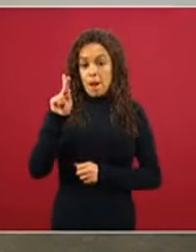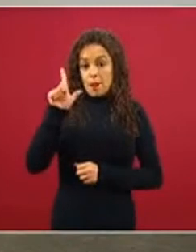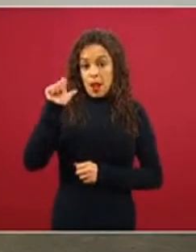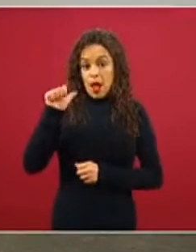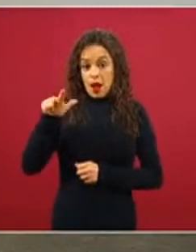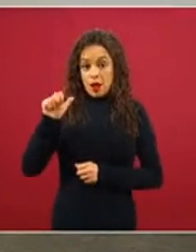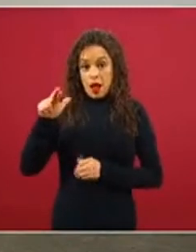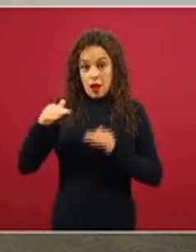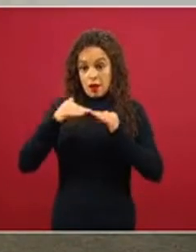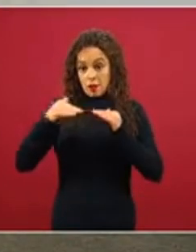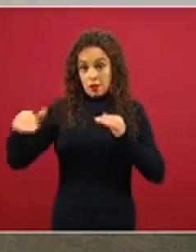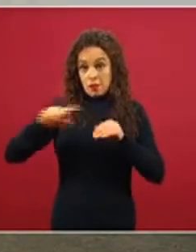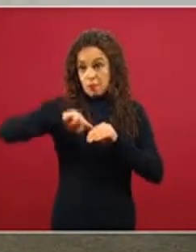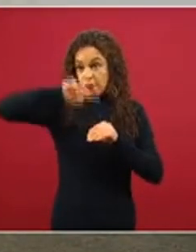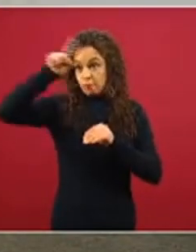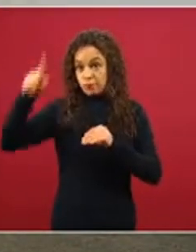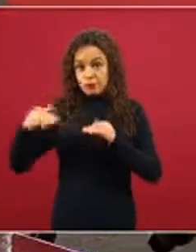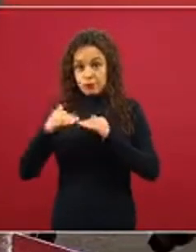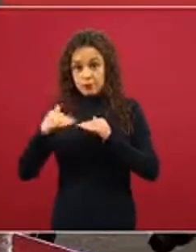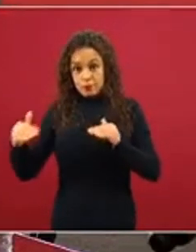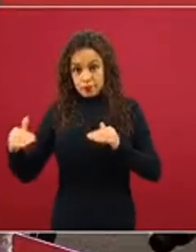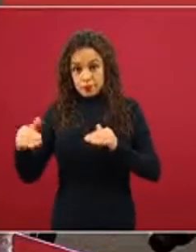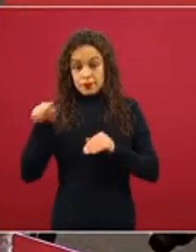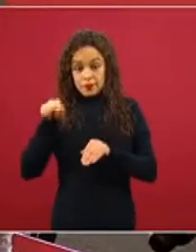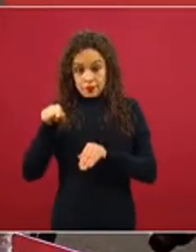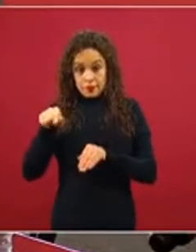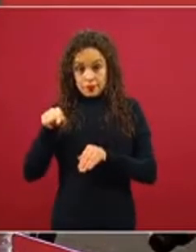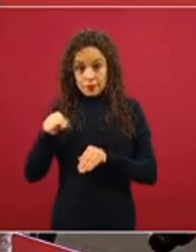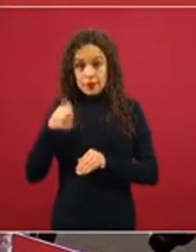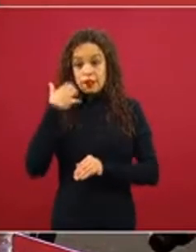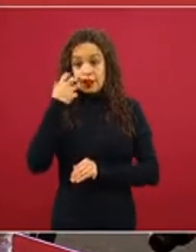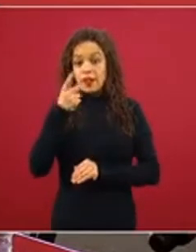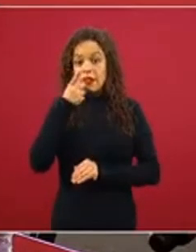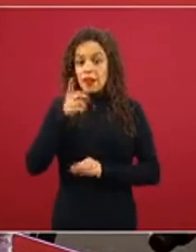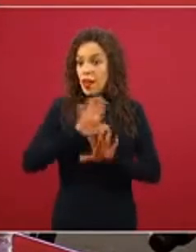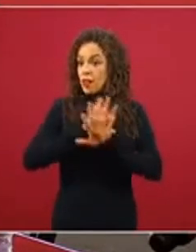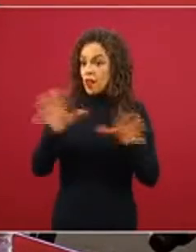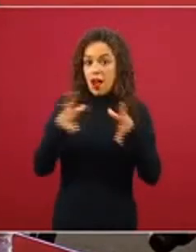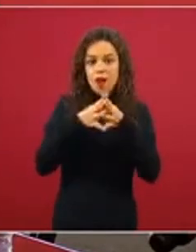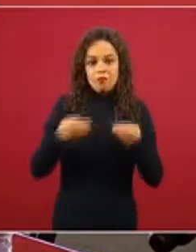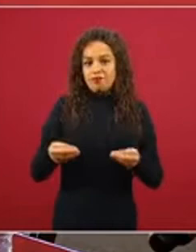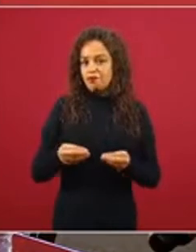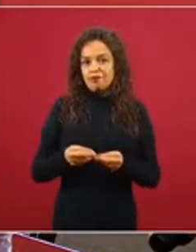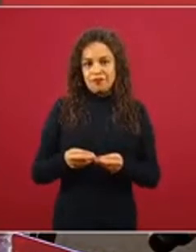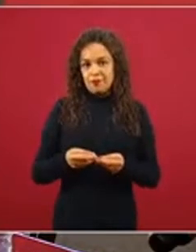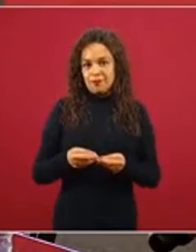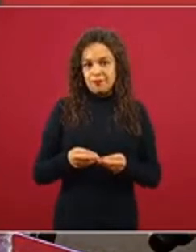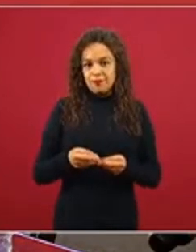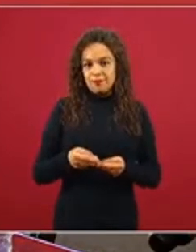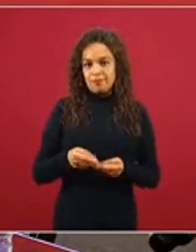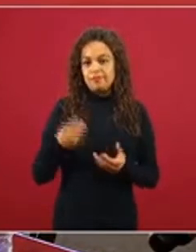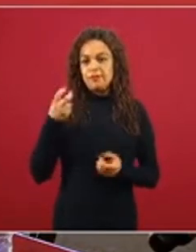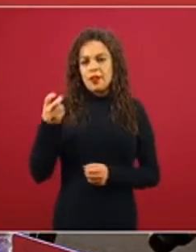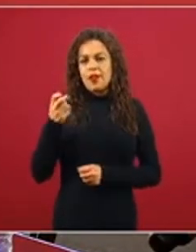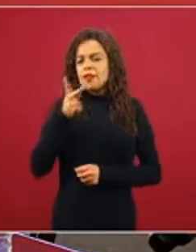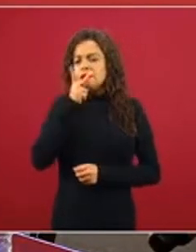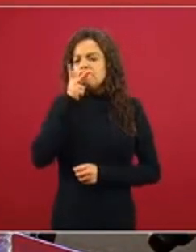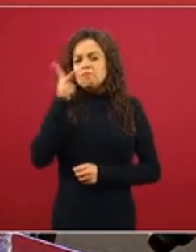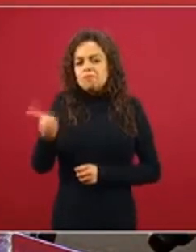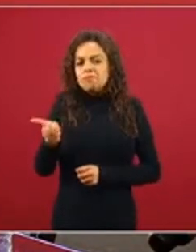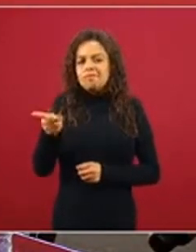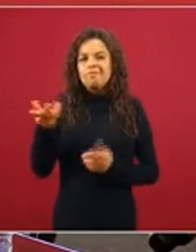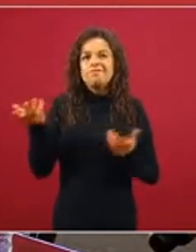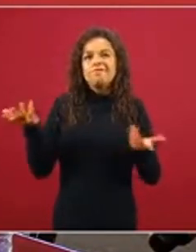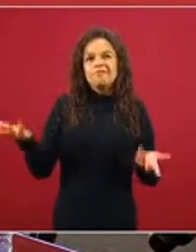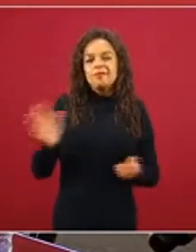ayer que lo comenté. Aplanar la curva es desde luego una expresión de uso común para